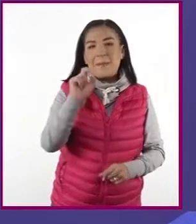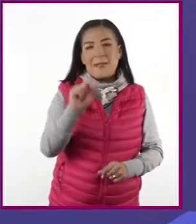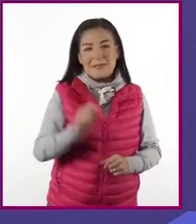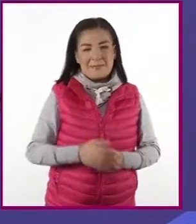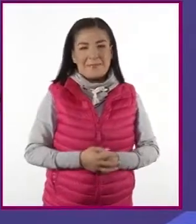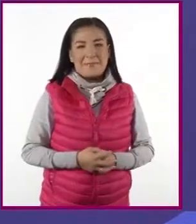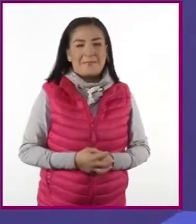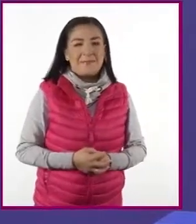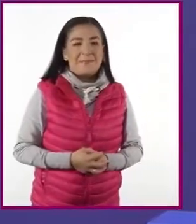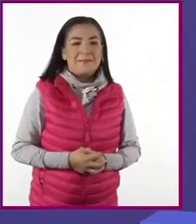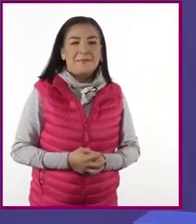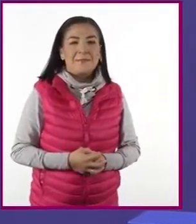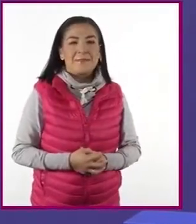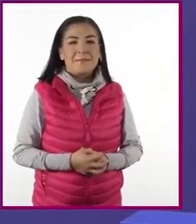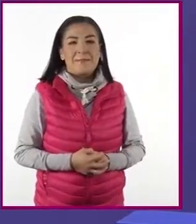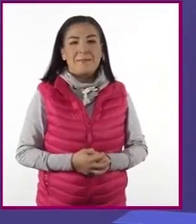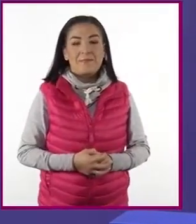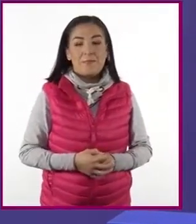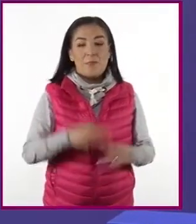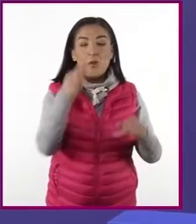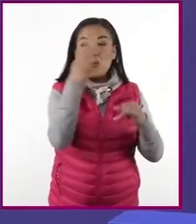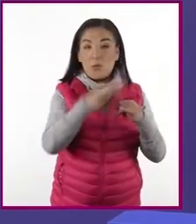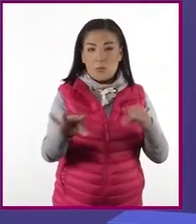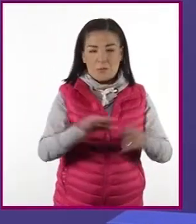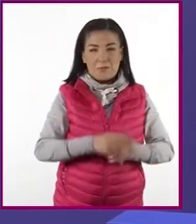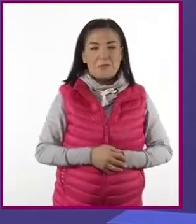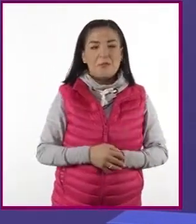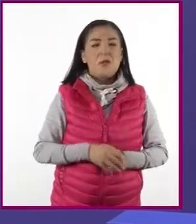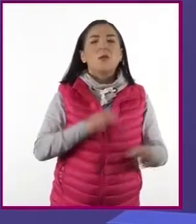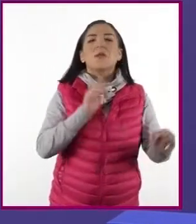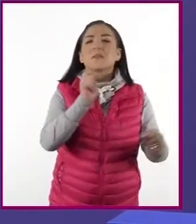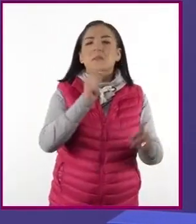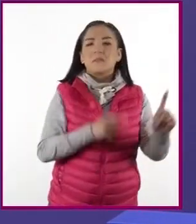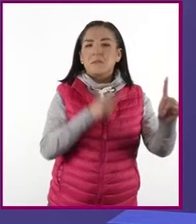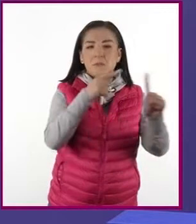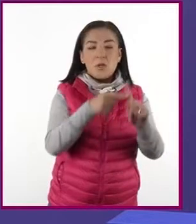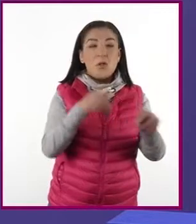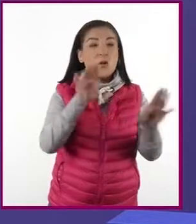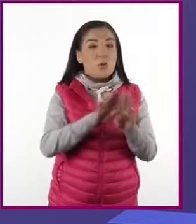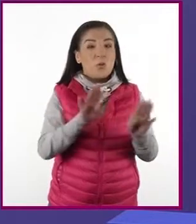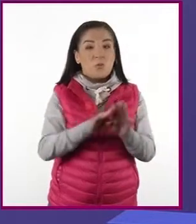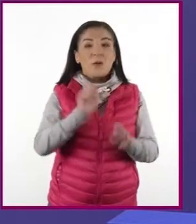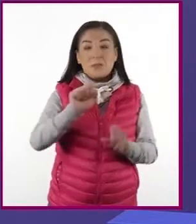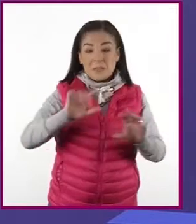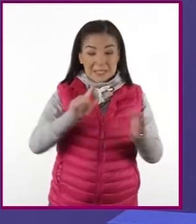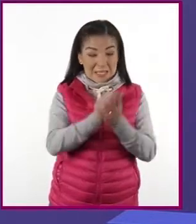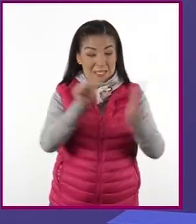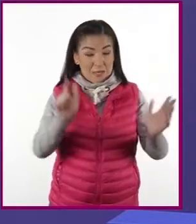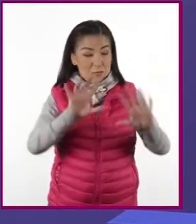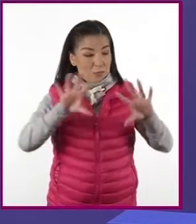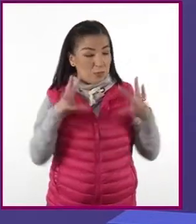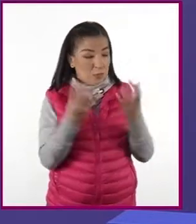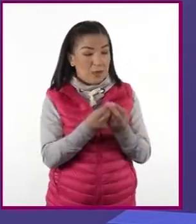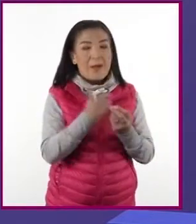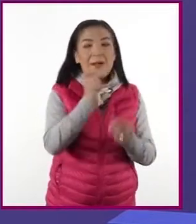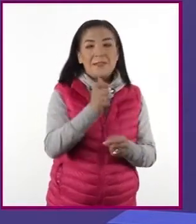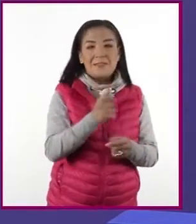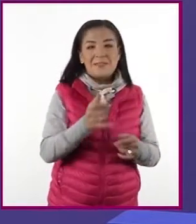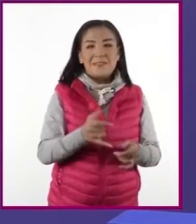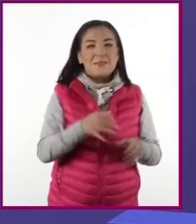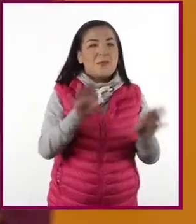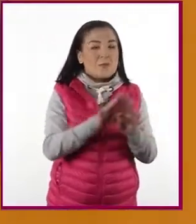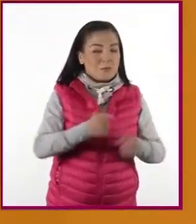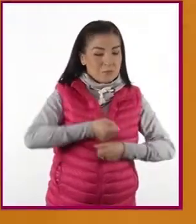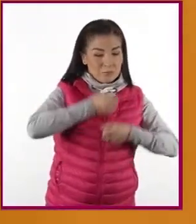Finalmente, afirma que una buena antología se caracteriza por su utilidad para el